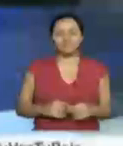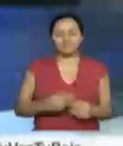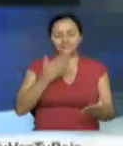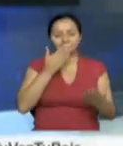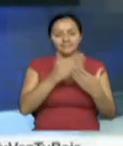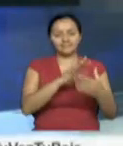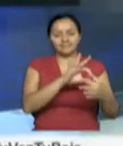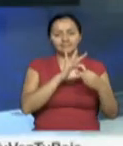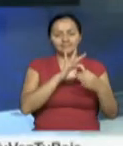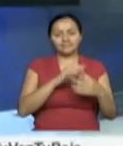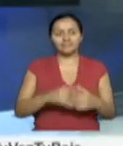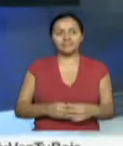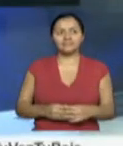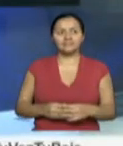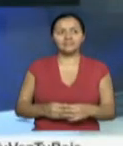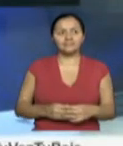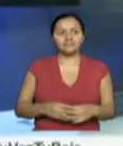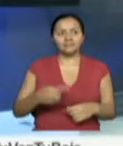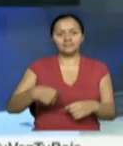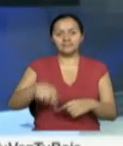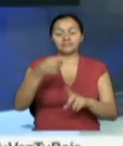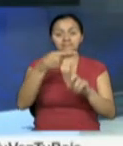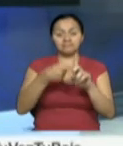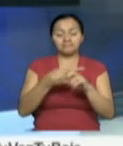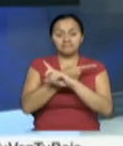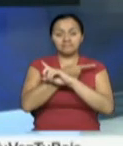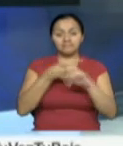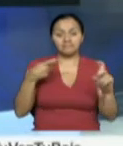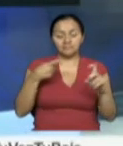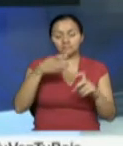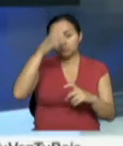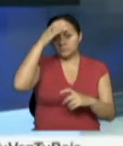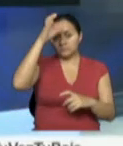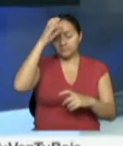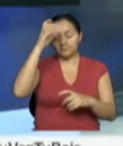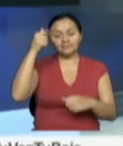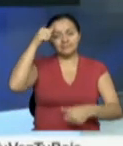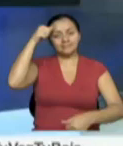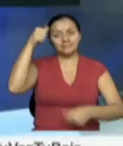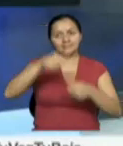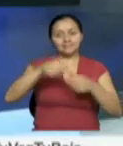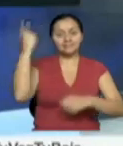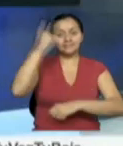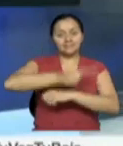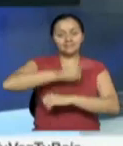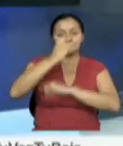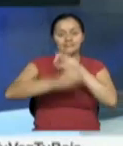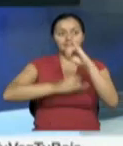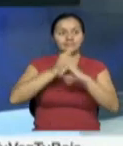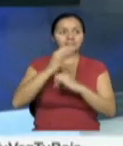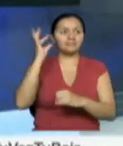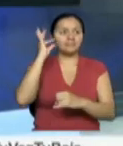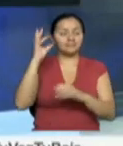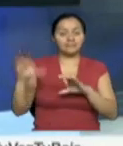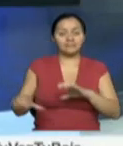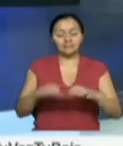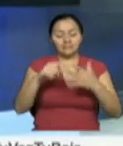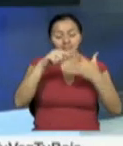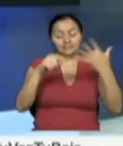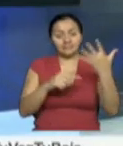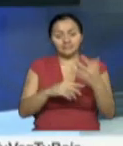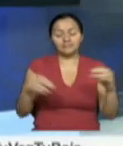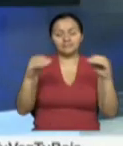Gracias, Víctor Fernando. Este mes de marzo, el Teatro Benjamín Carrión conmemora el Día Internacional de la Mujer. Varias son las actividades que